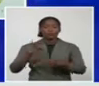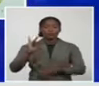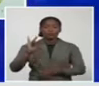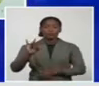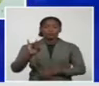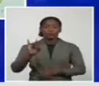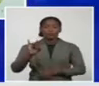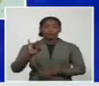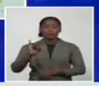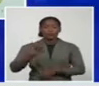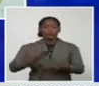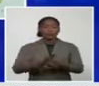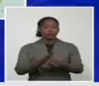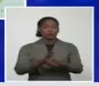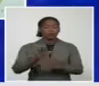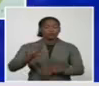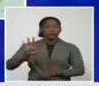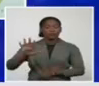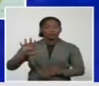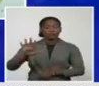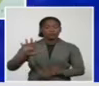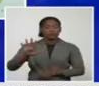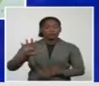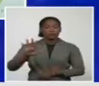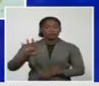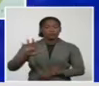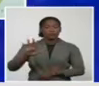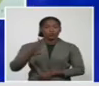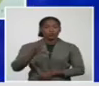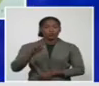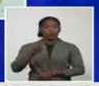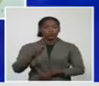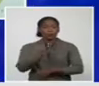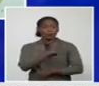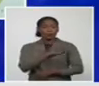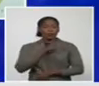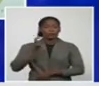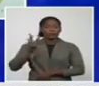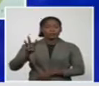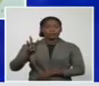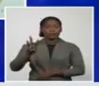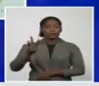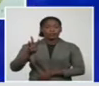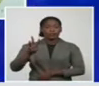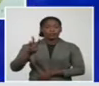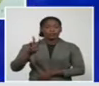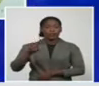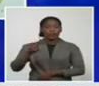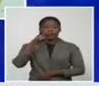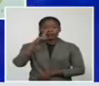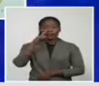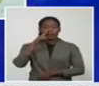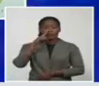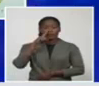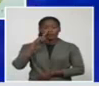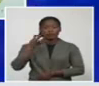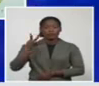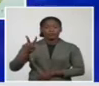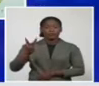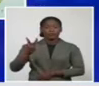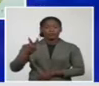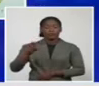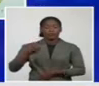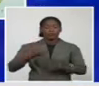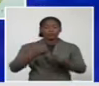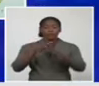con 5, Nueva Trapas 3, San Nicolás de Bari 2 y de Madruga,